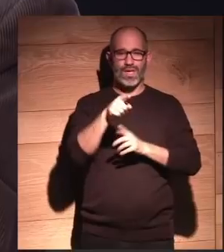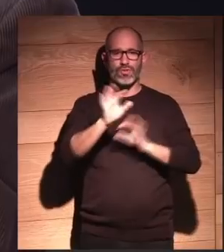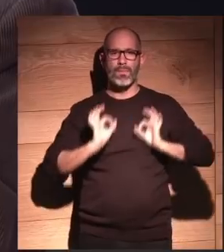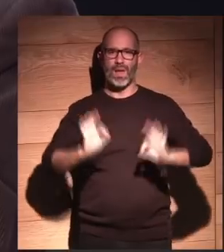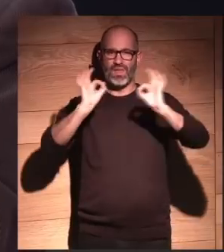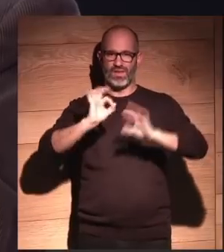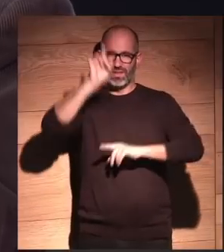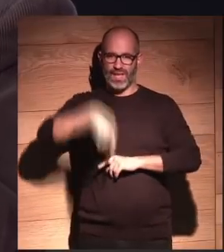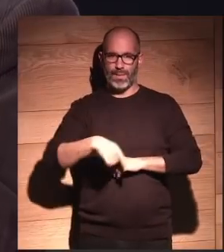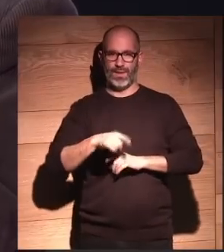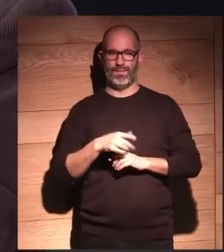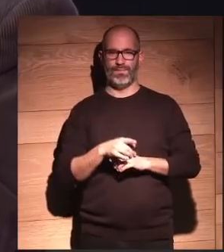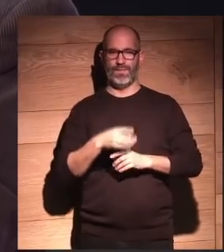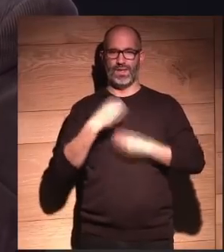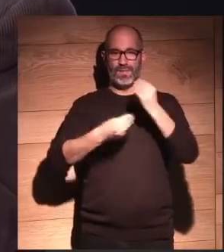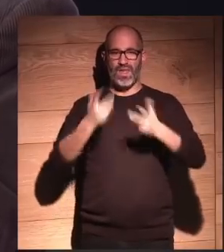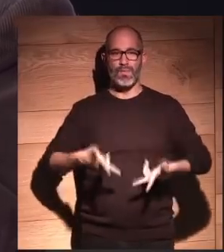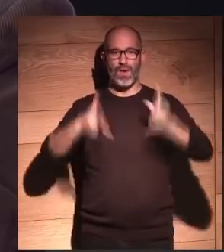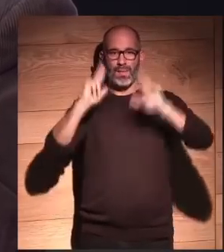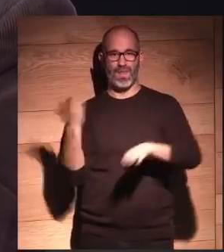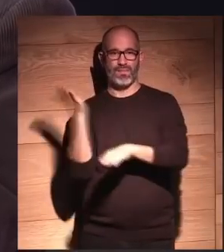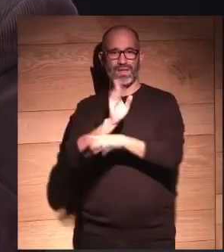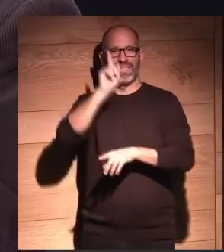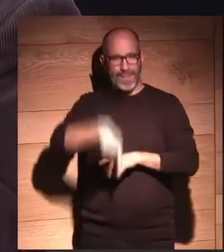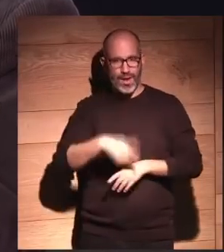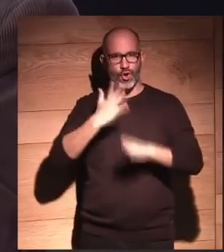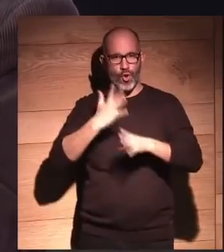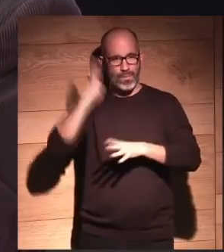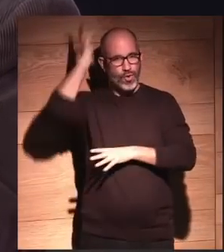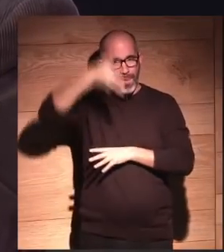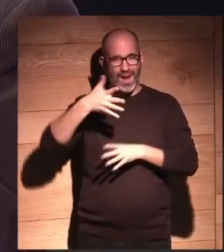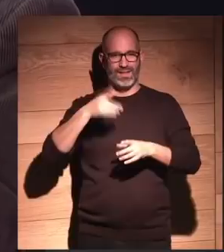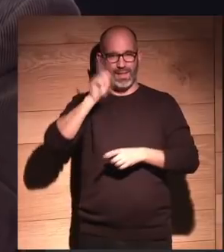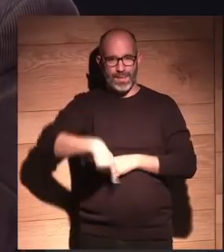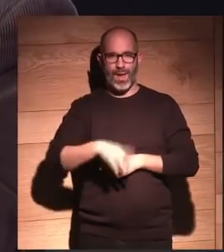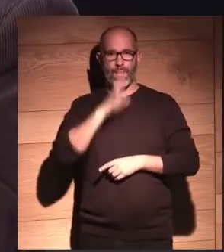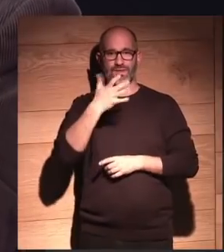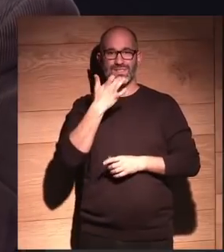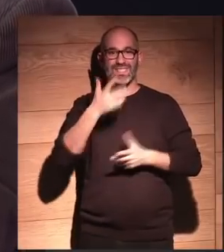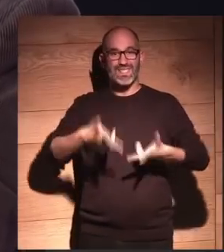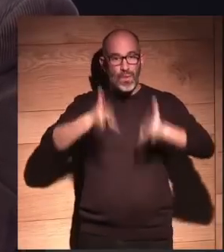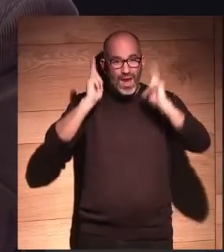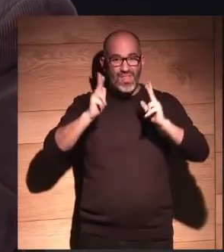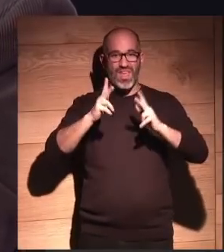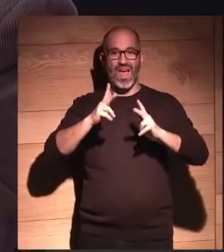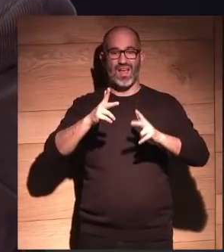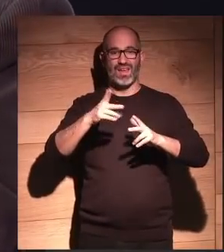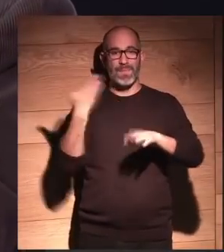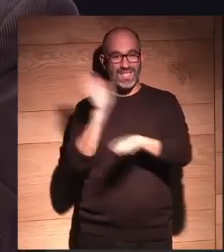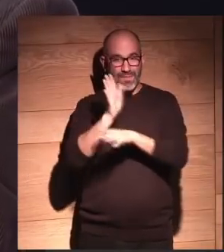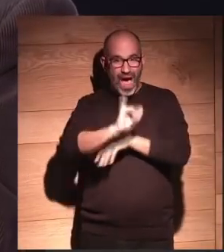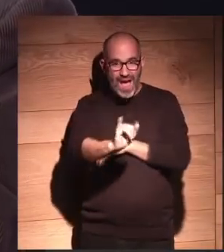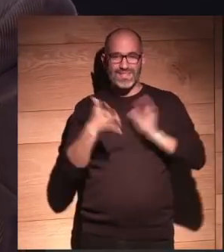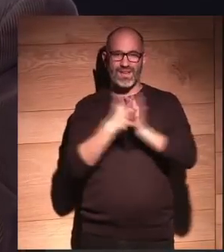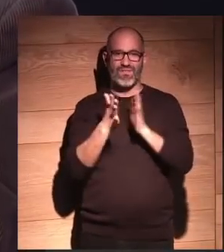específicamente romano también. La democracia representativa es romana. De manera que donde haya democracia representativa hay un gen romano que